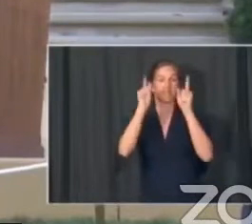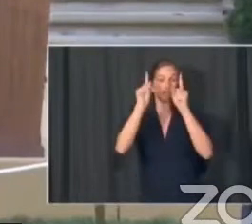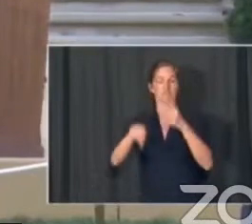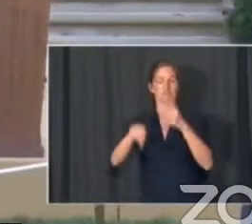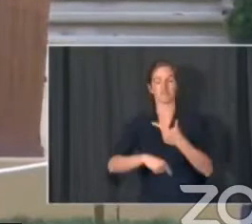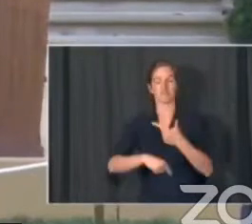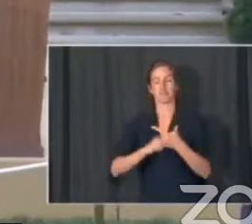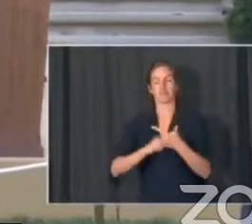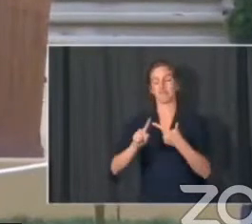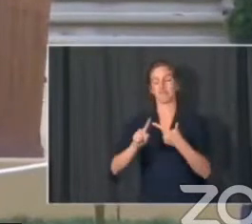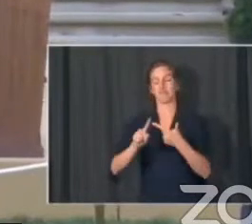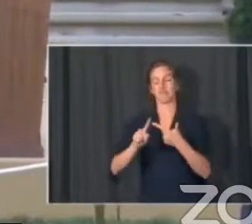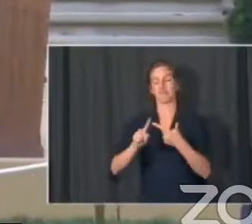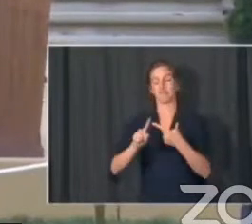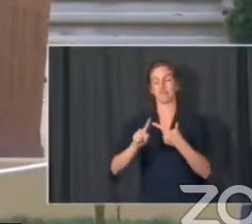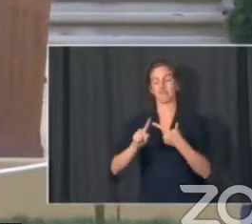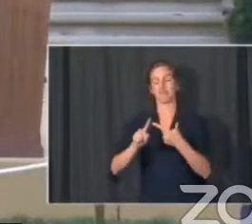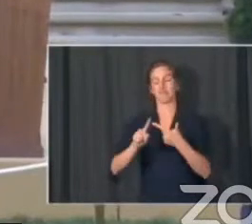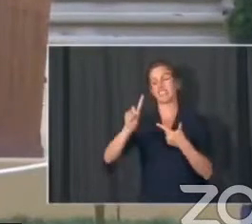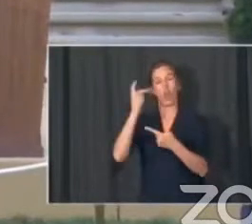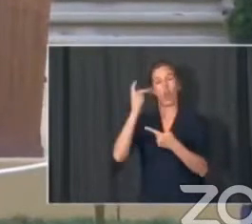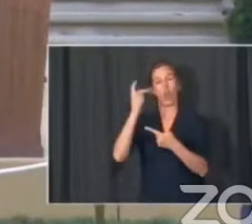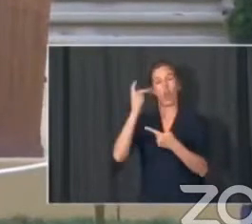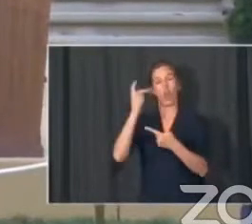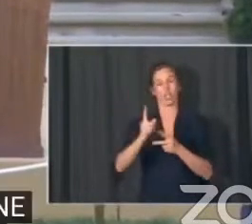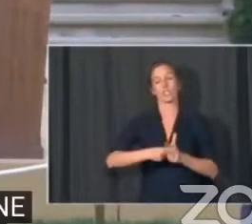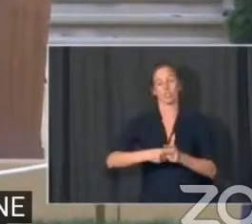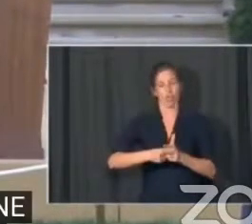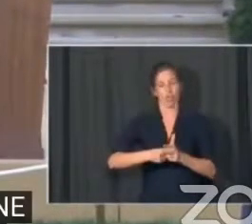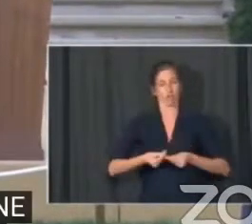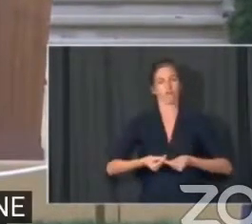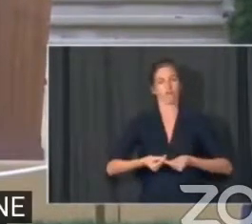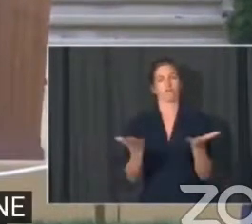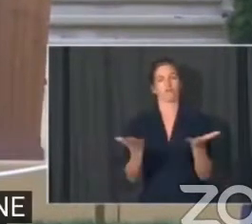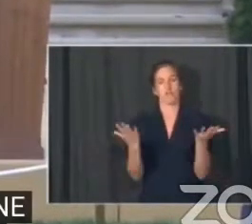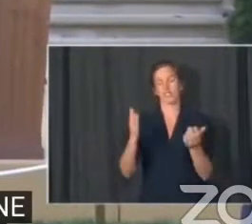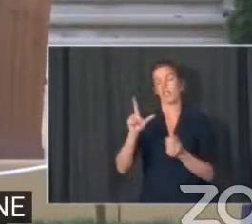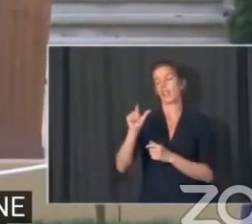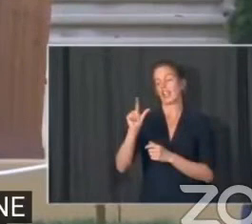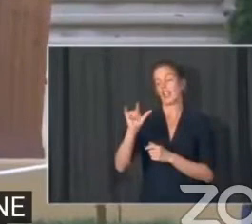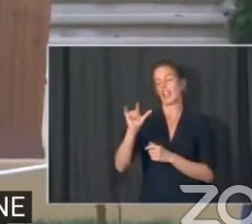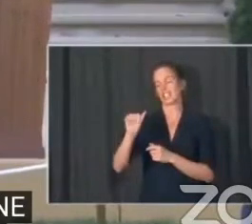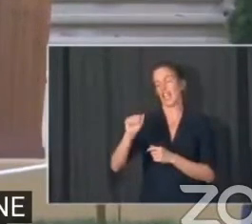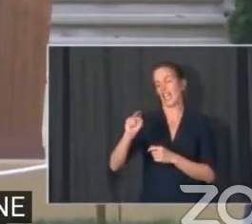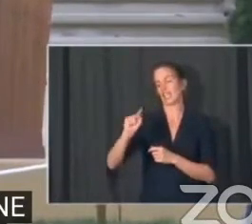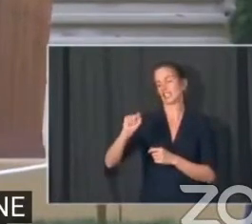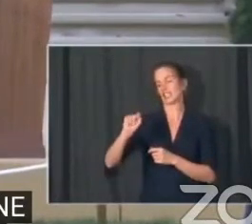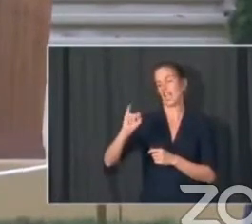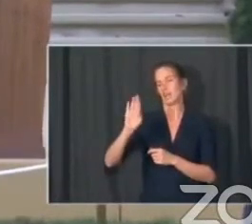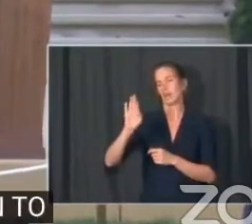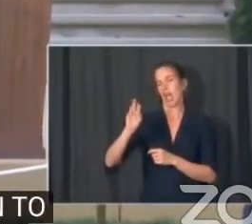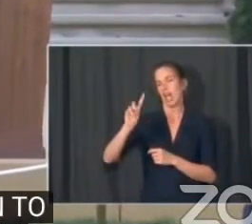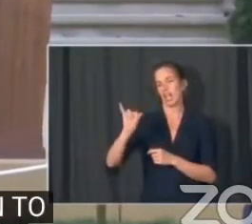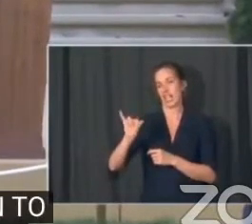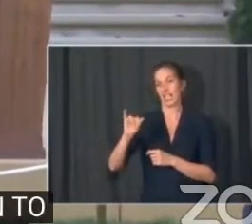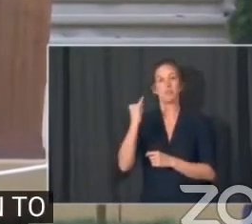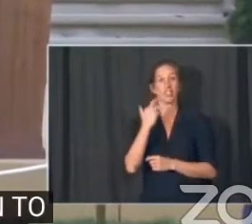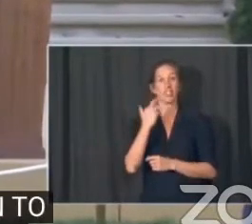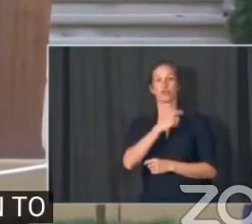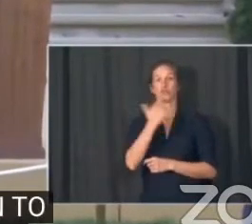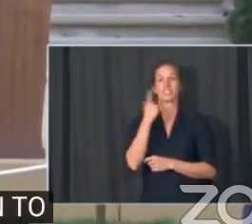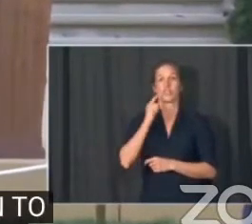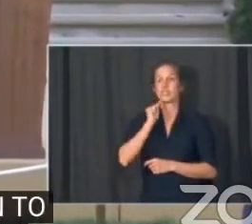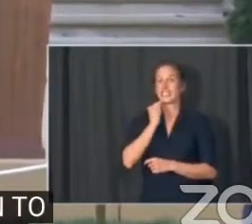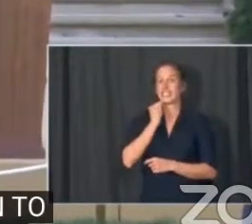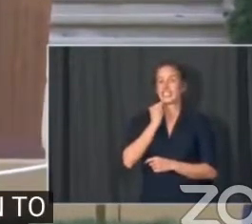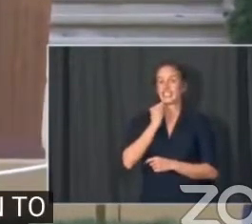hablamos de 3 posibilidades con Pfizer. Anunció en este momento una vacuna, un candidato a vacuna. La